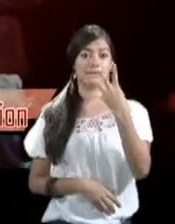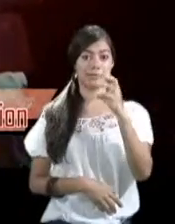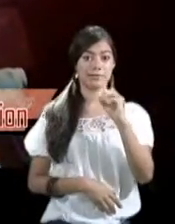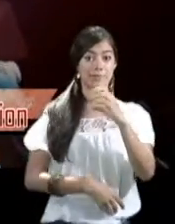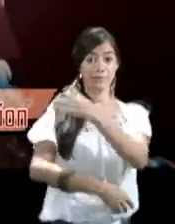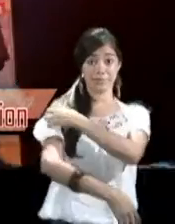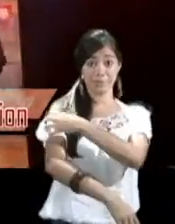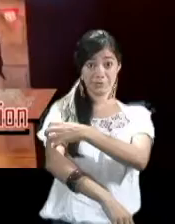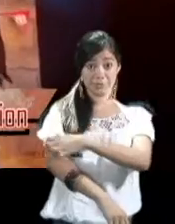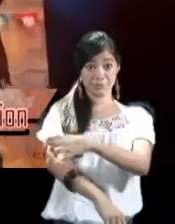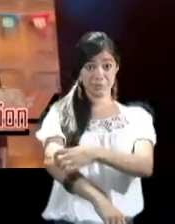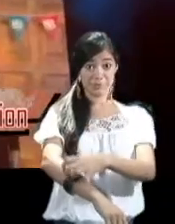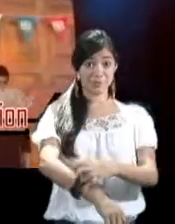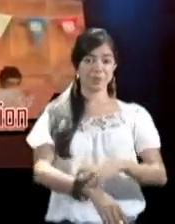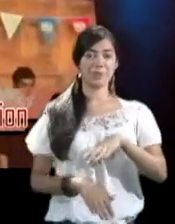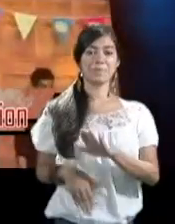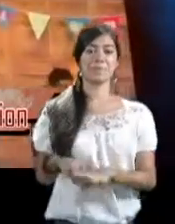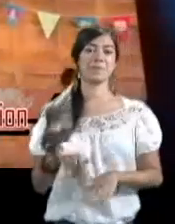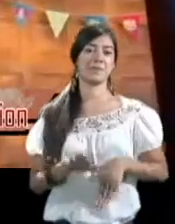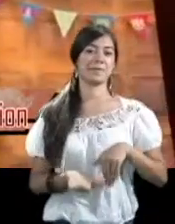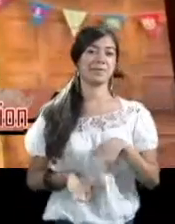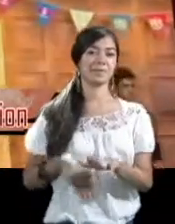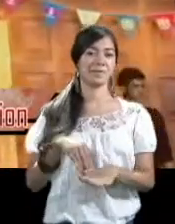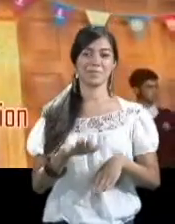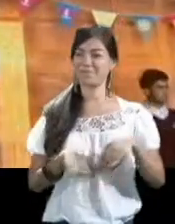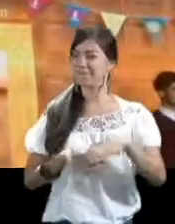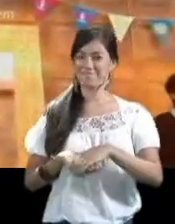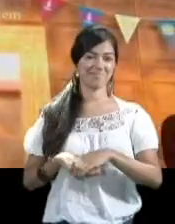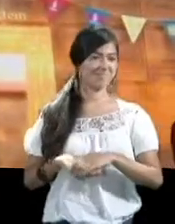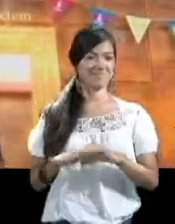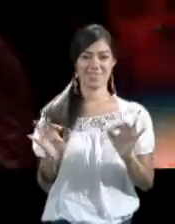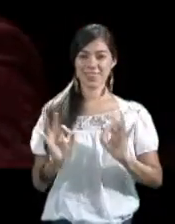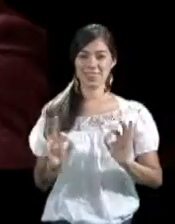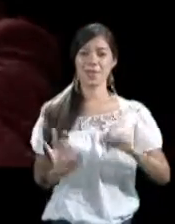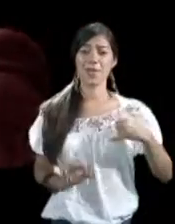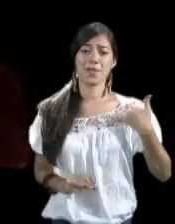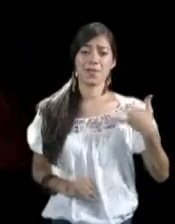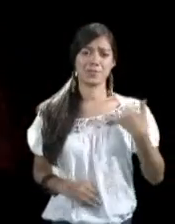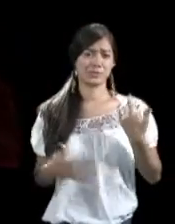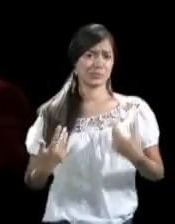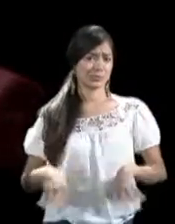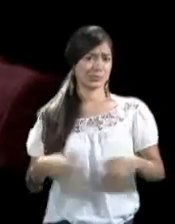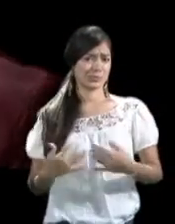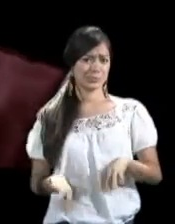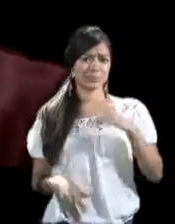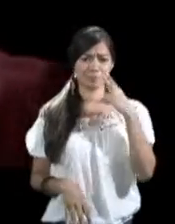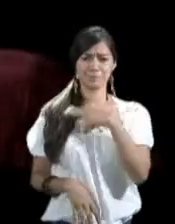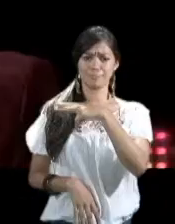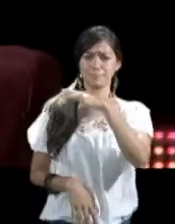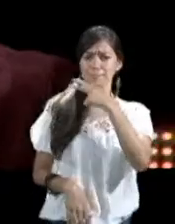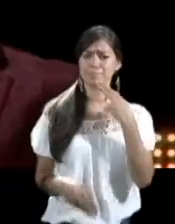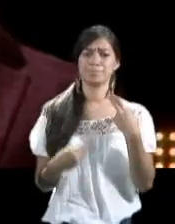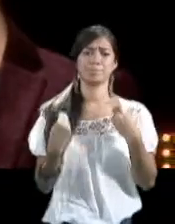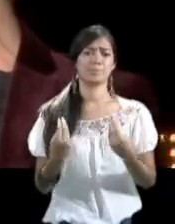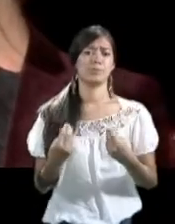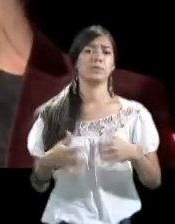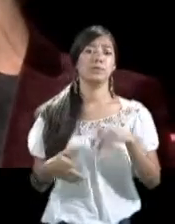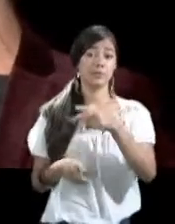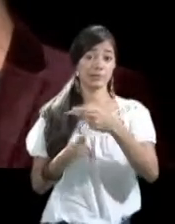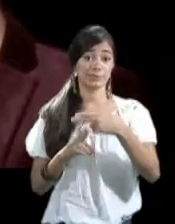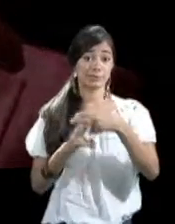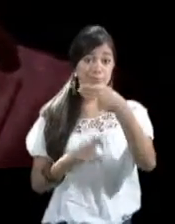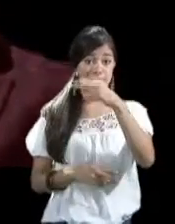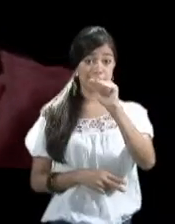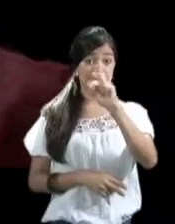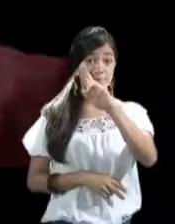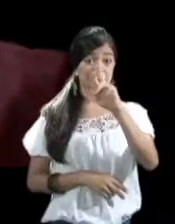más de 30 tatuajes, acostumbra ir descalzo a los encuentros con sus fanáticas y es el más joven de la banda, pero también es el más comprometido según su círculo más